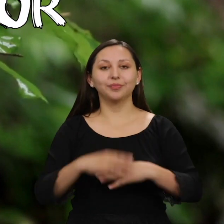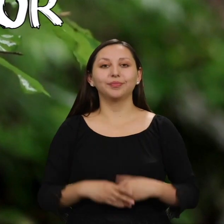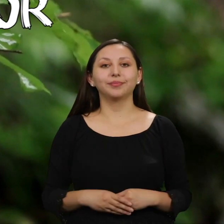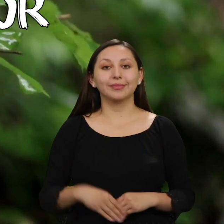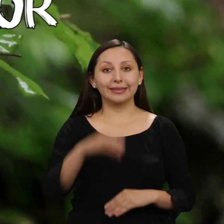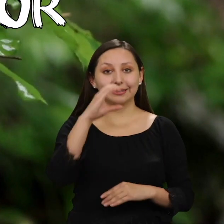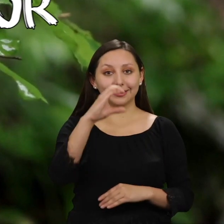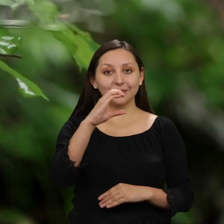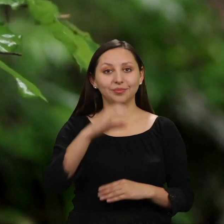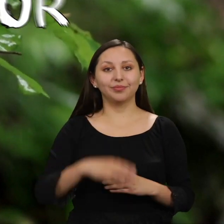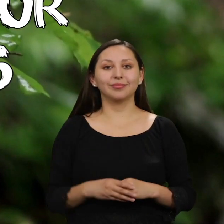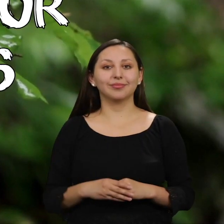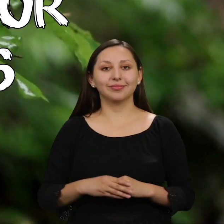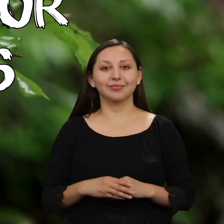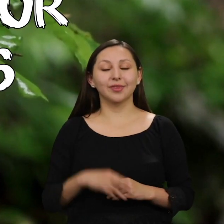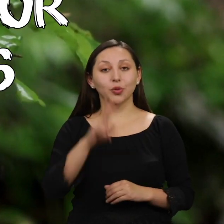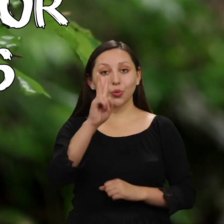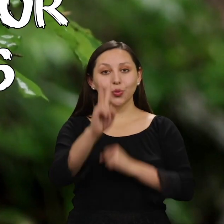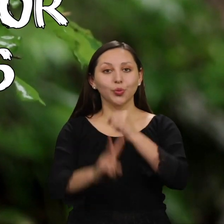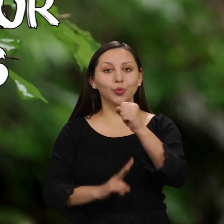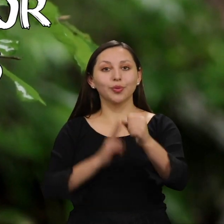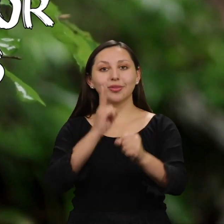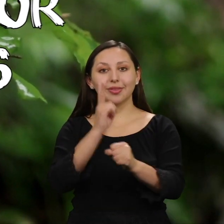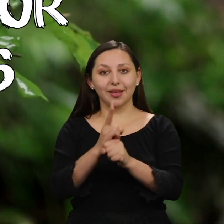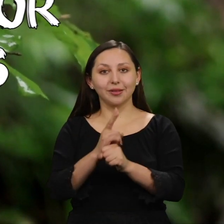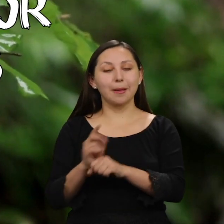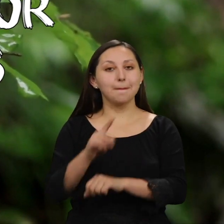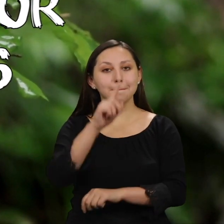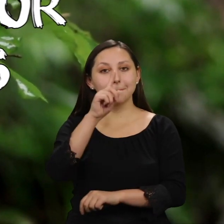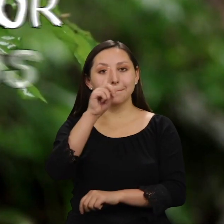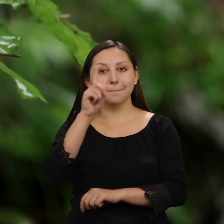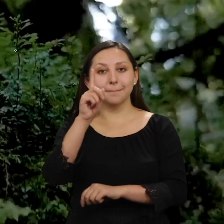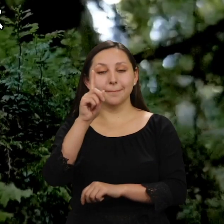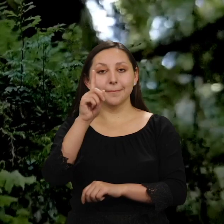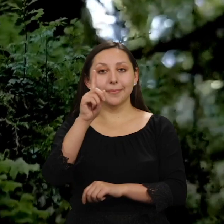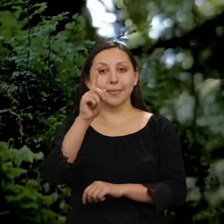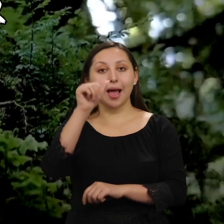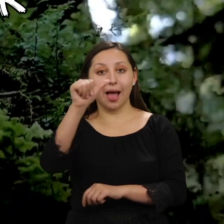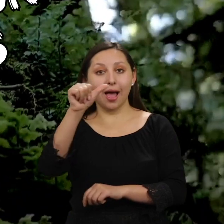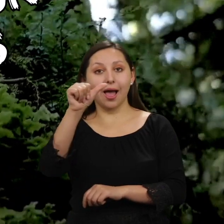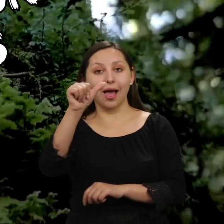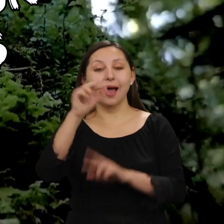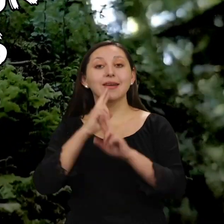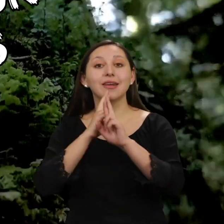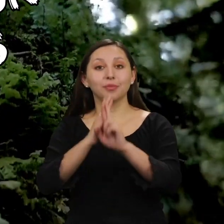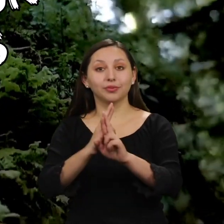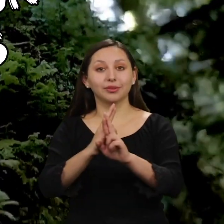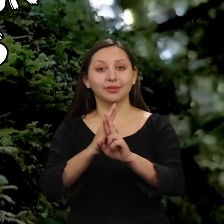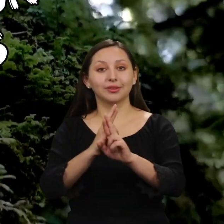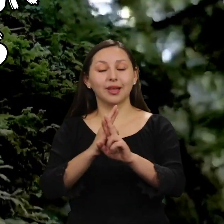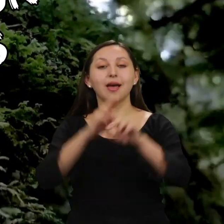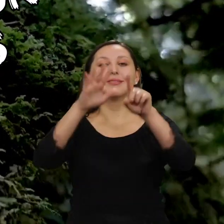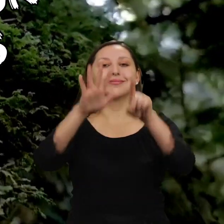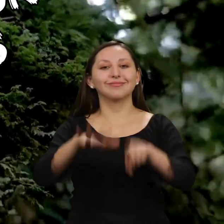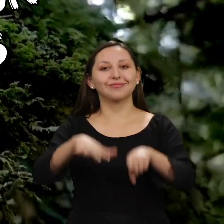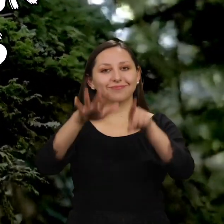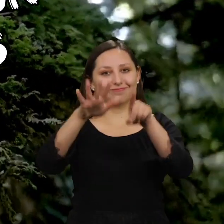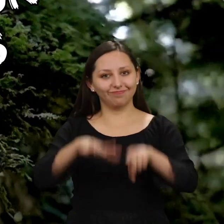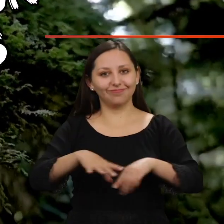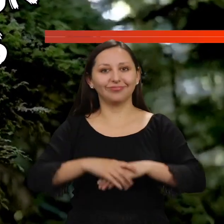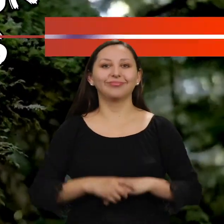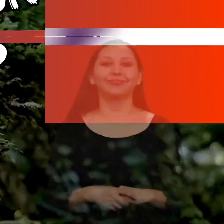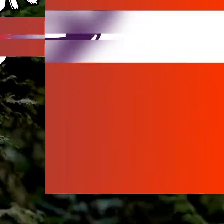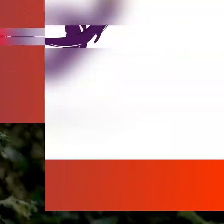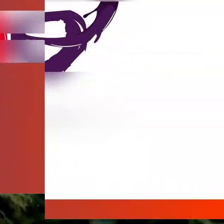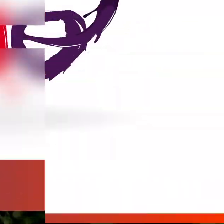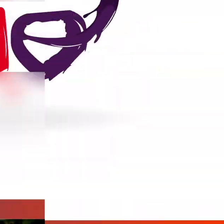de un año Opción C, alrededor de dos años La respuesta correcta es A, de